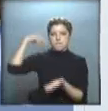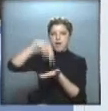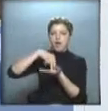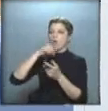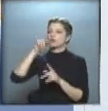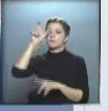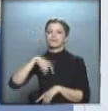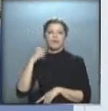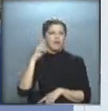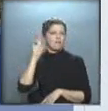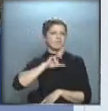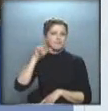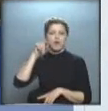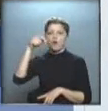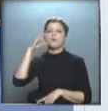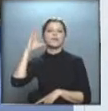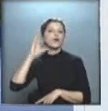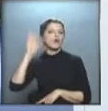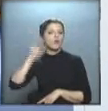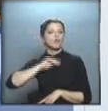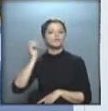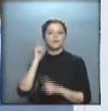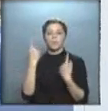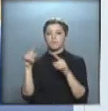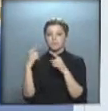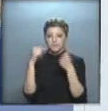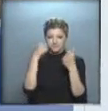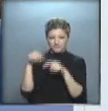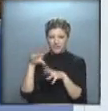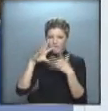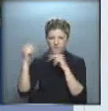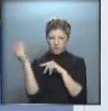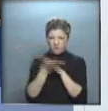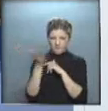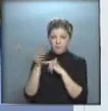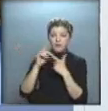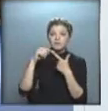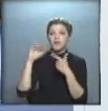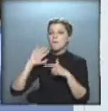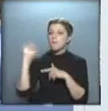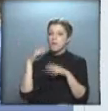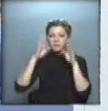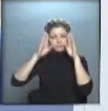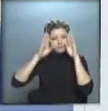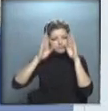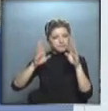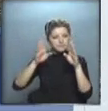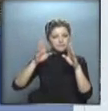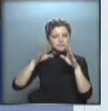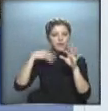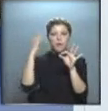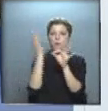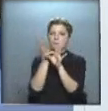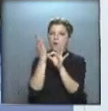hace ruido, del que está con la música. Pero creo que todo está encuadrado en una violencia de la que